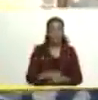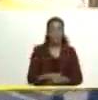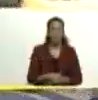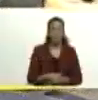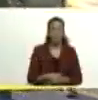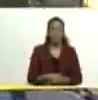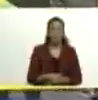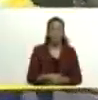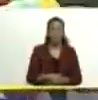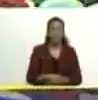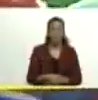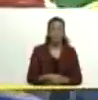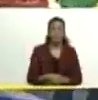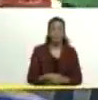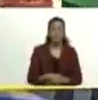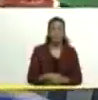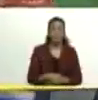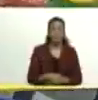igualdad.